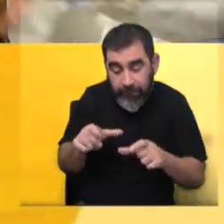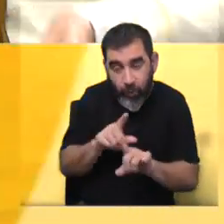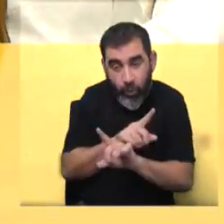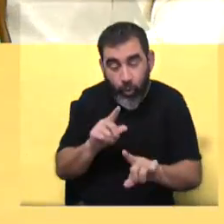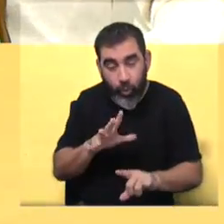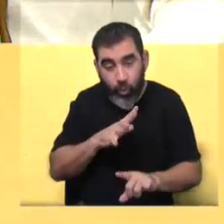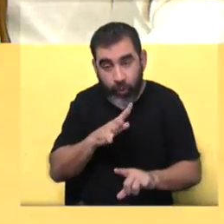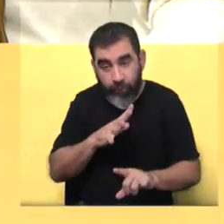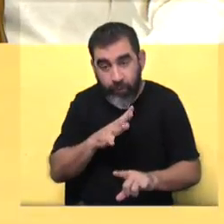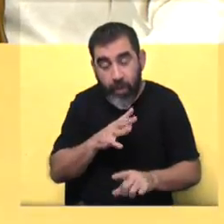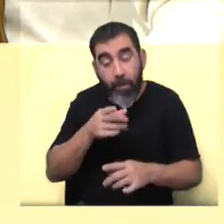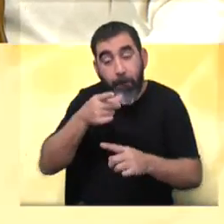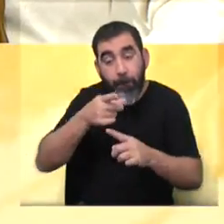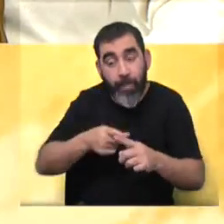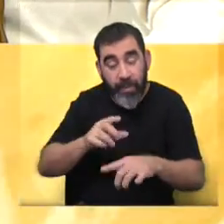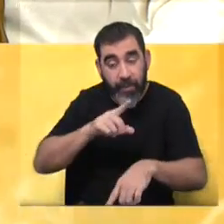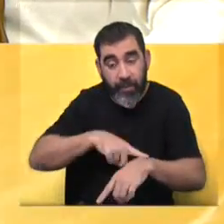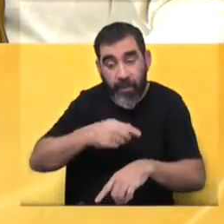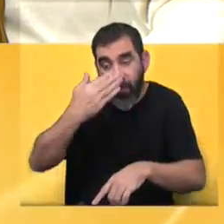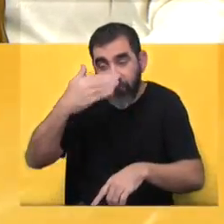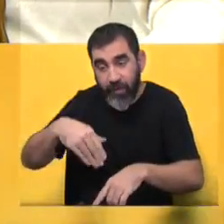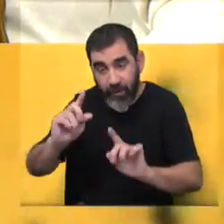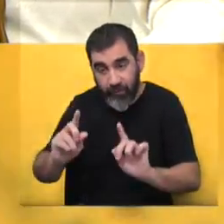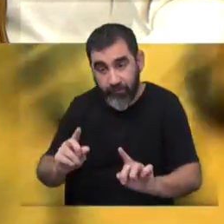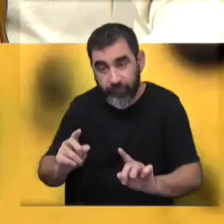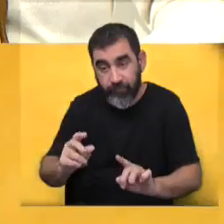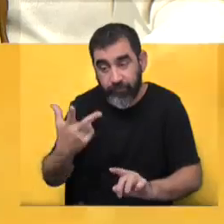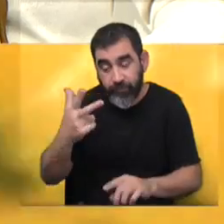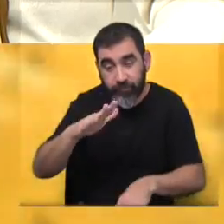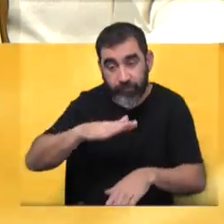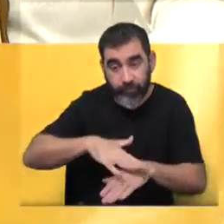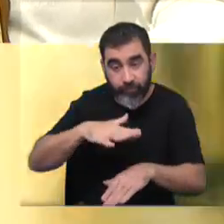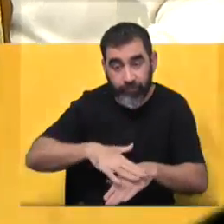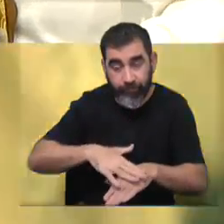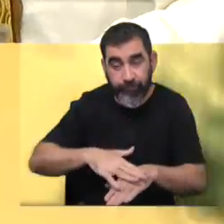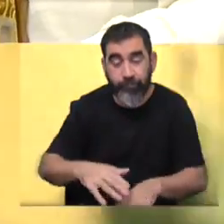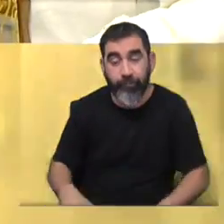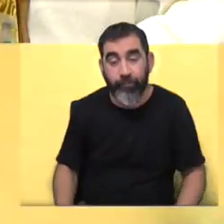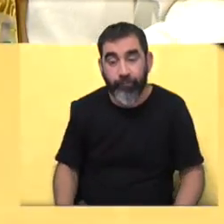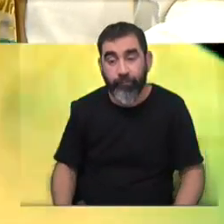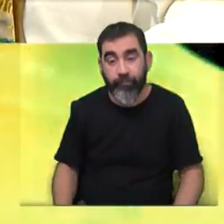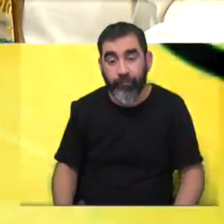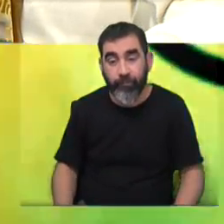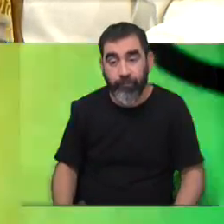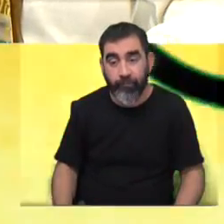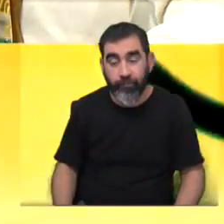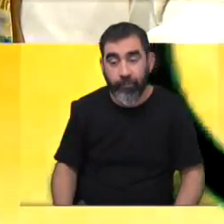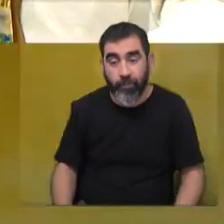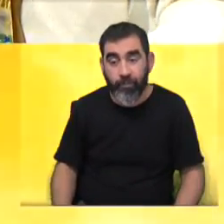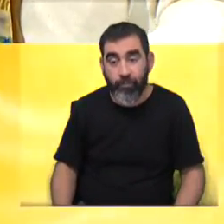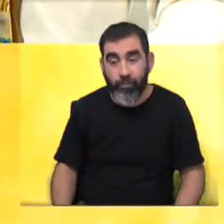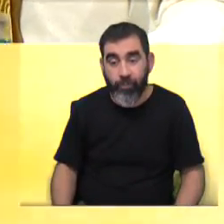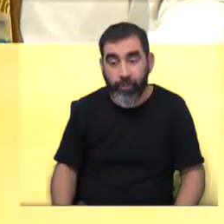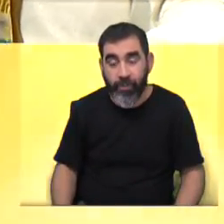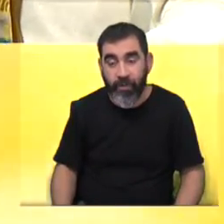eje, a mitad del desarrollo y al final del desarrollo. Ahí existen las posibilidades de que se detenga el desarrollo.